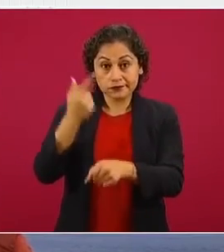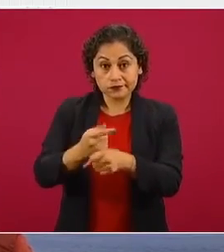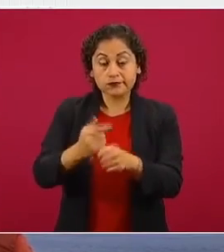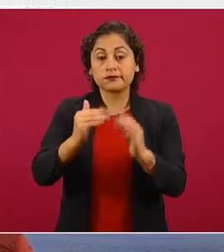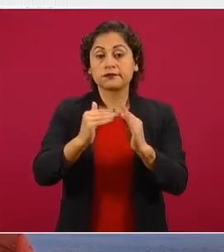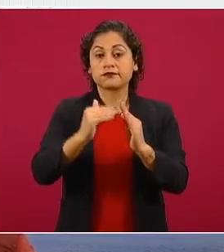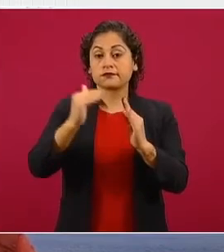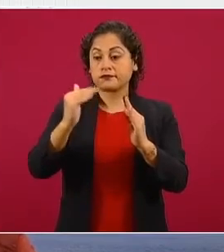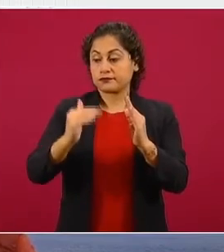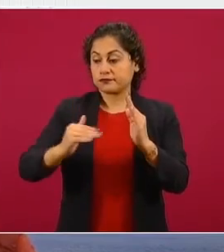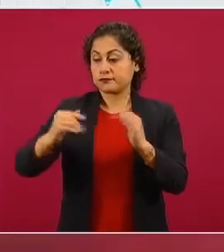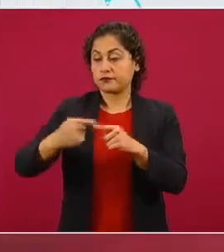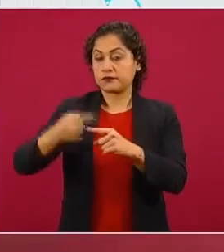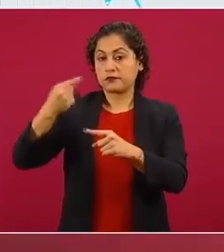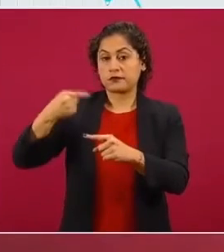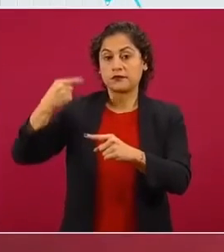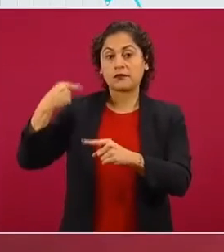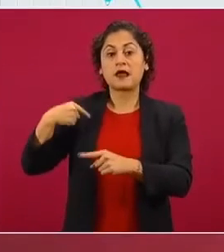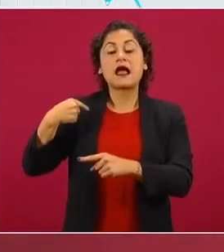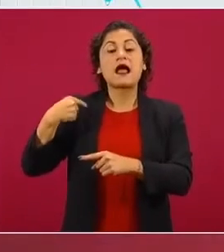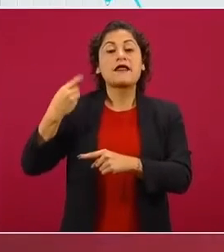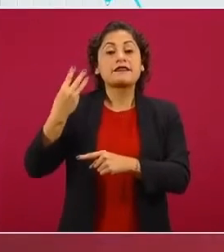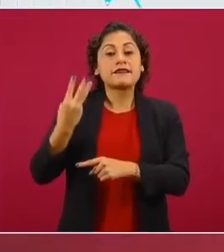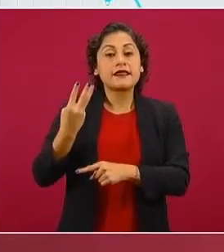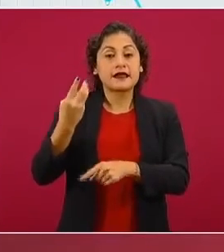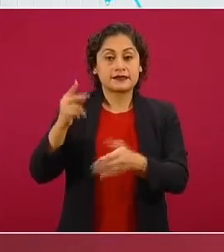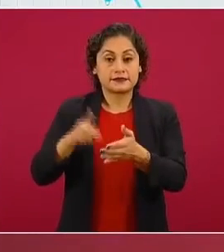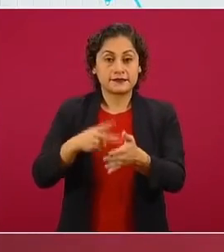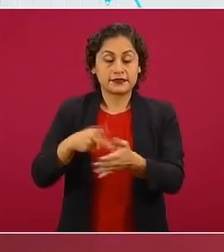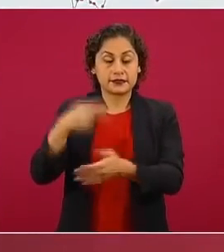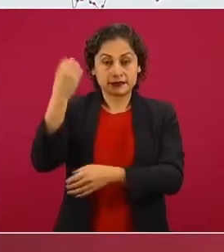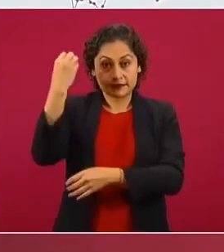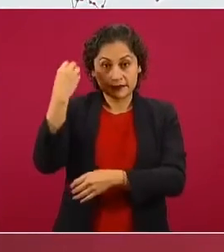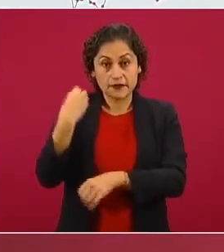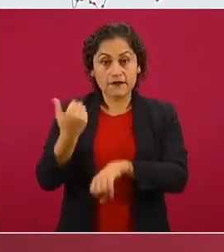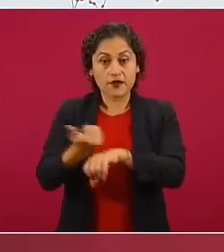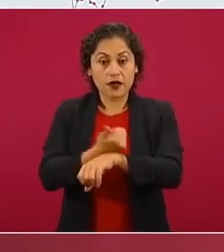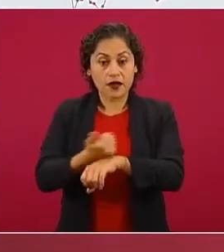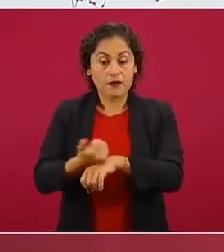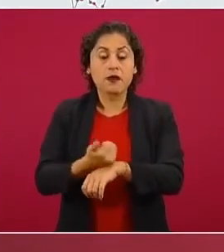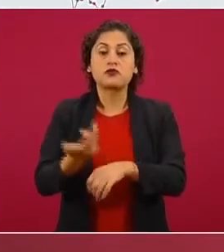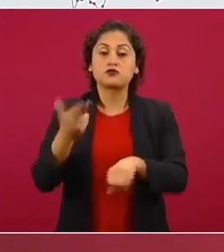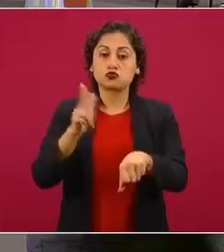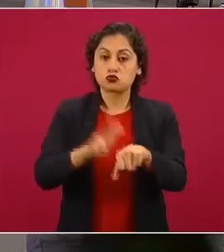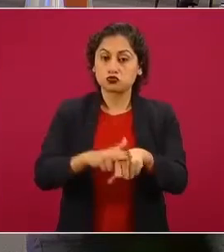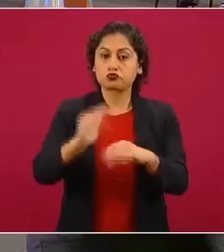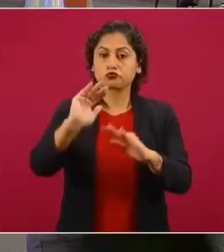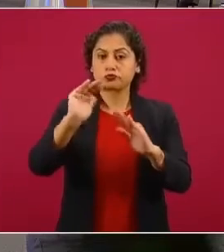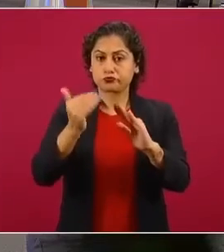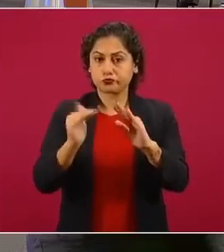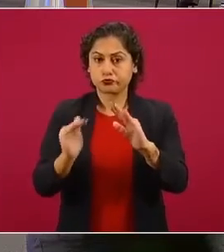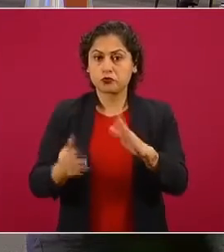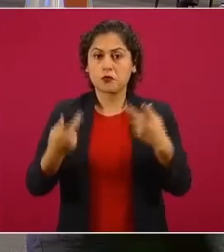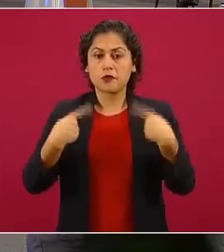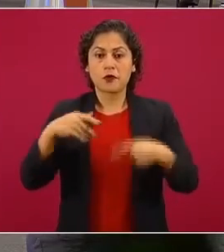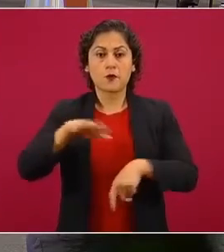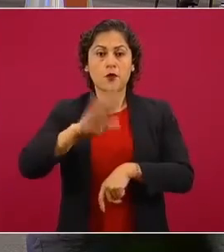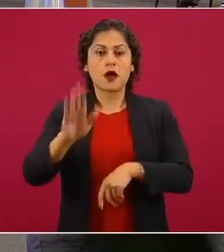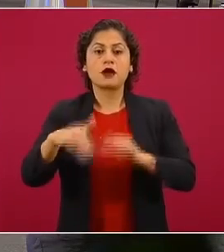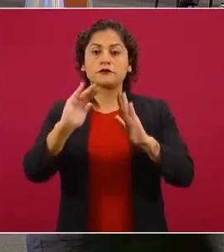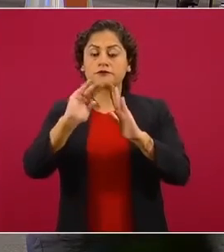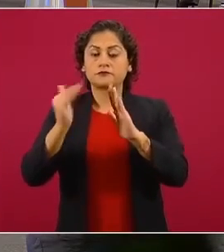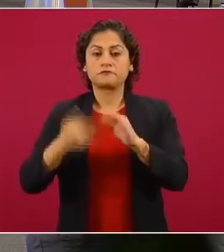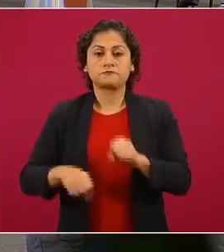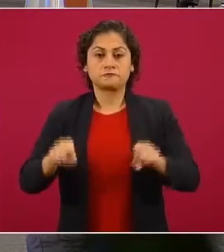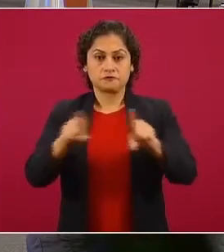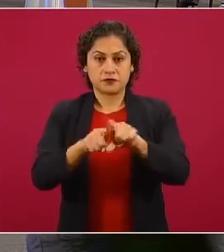3 semáforos en amarillo, una reducción también de las defunciones, la siguiente, y una reducción en la hospitalización en Oaxaca, la